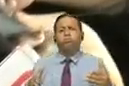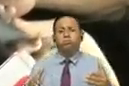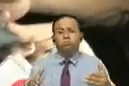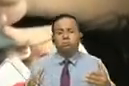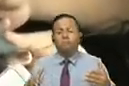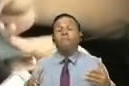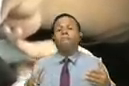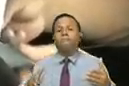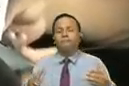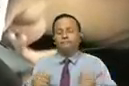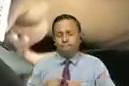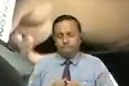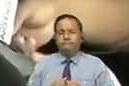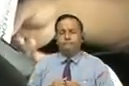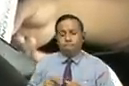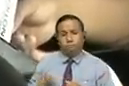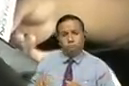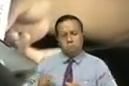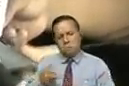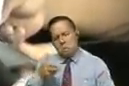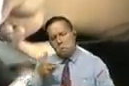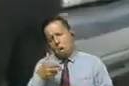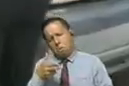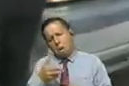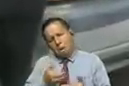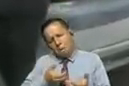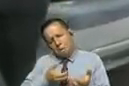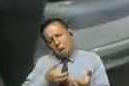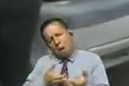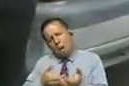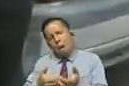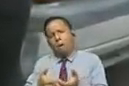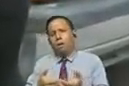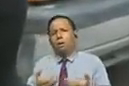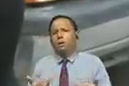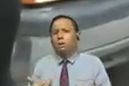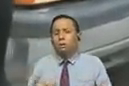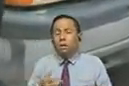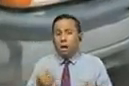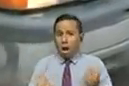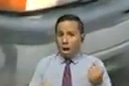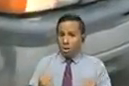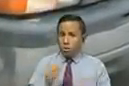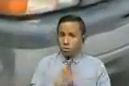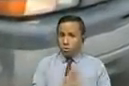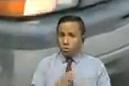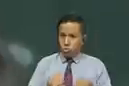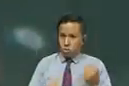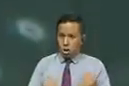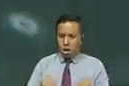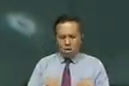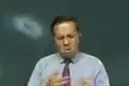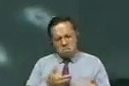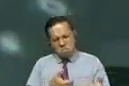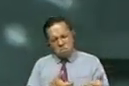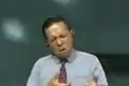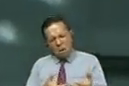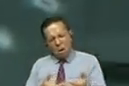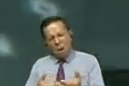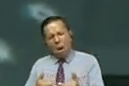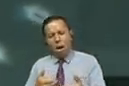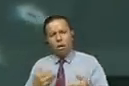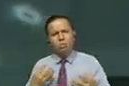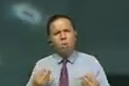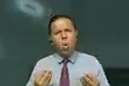prácticamente le han disparado. Los impactos de bala en la camioneta mostraban la magnitud de la hazaña con la que actuaron